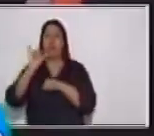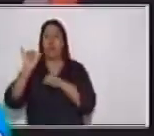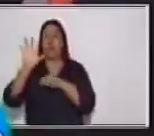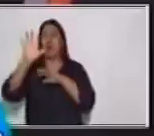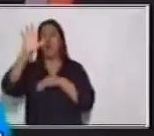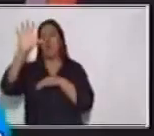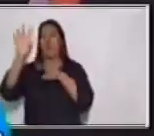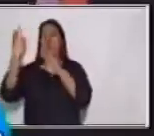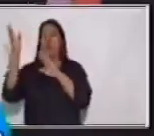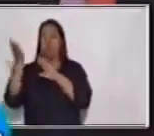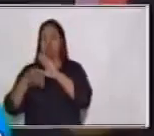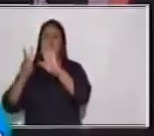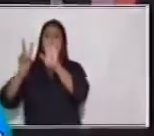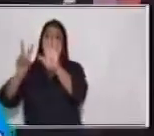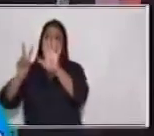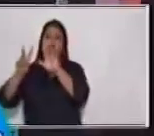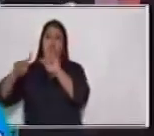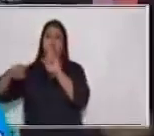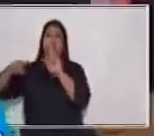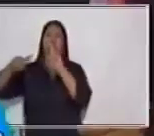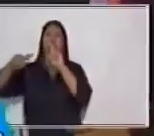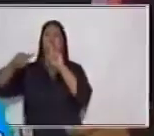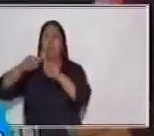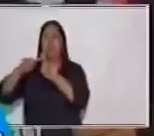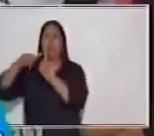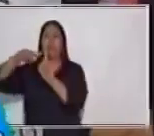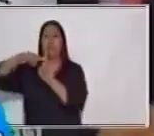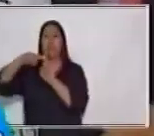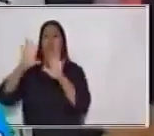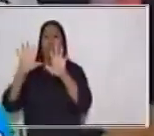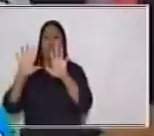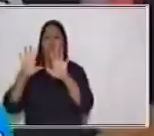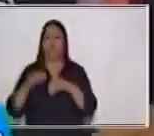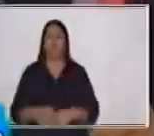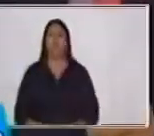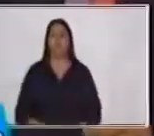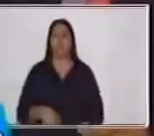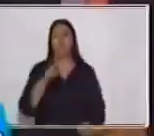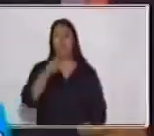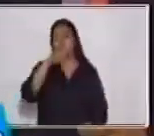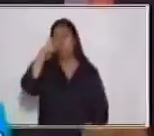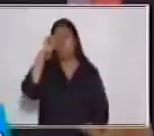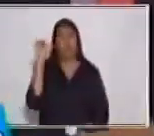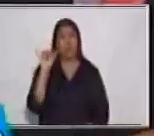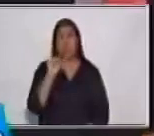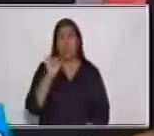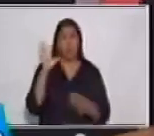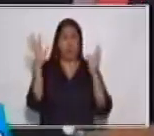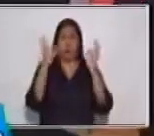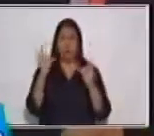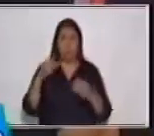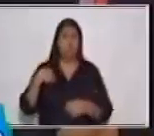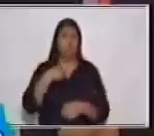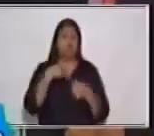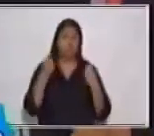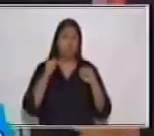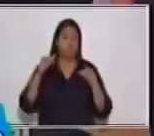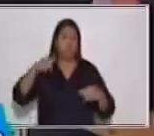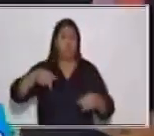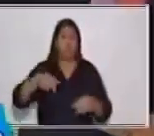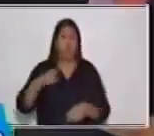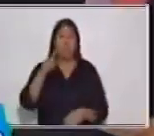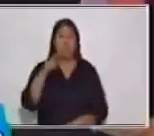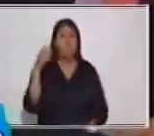10. Estas las puedes trabajar de la misma manera como hicimos estas. Y es importante que por favor hagas